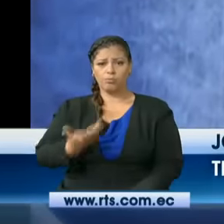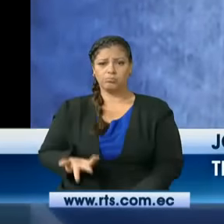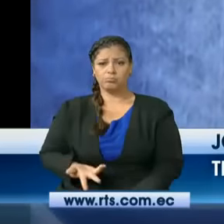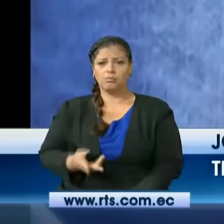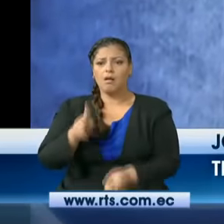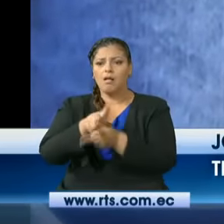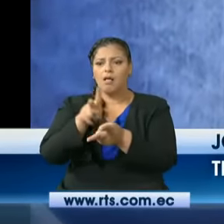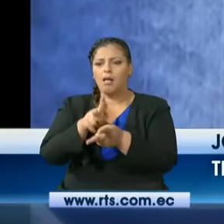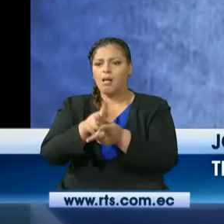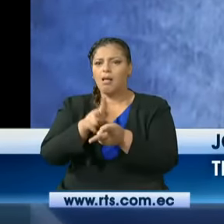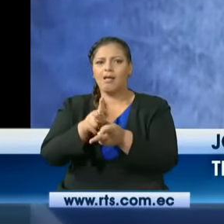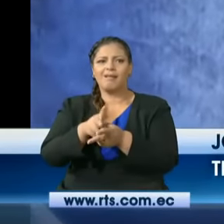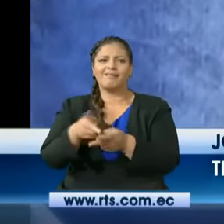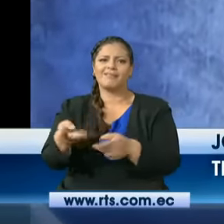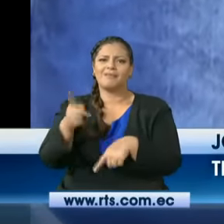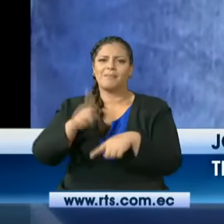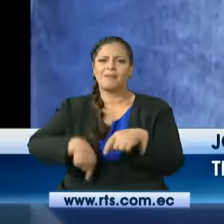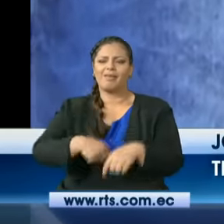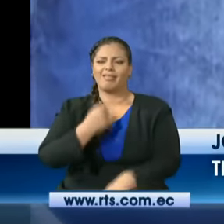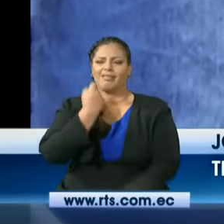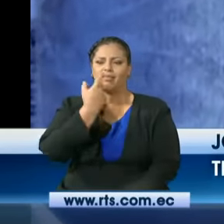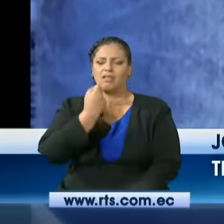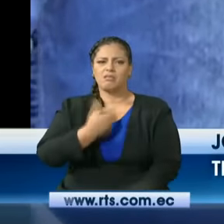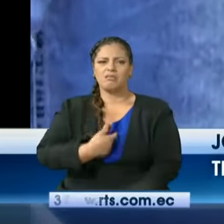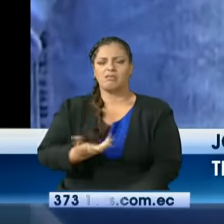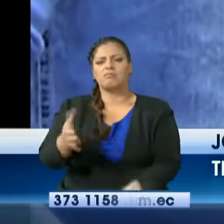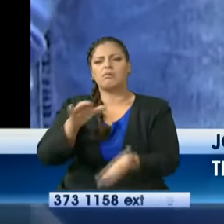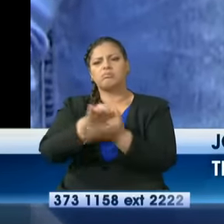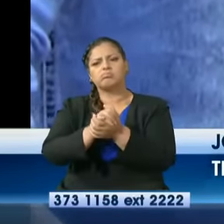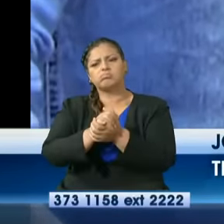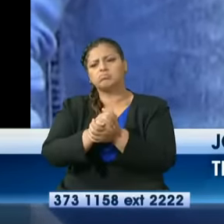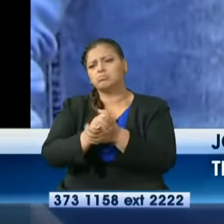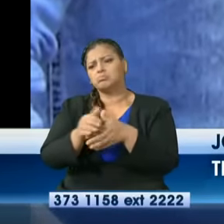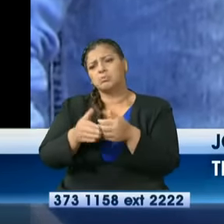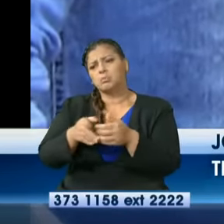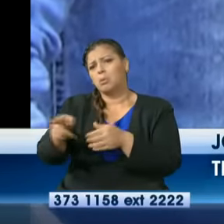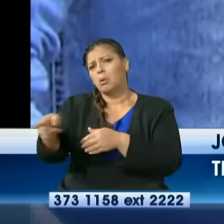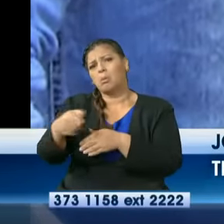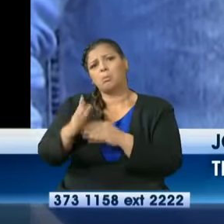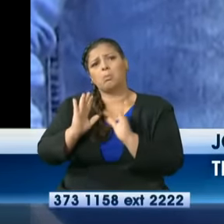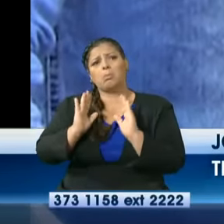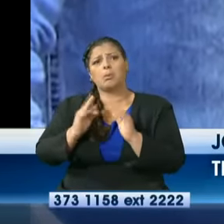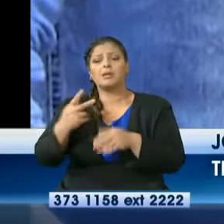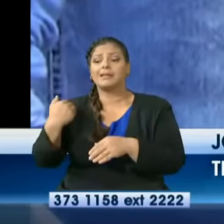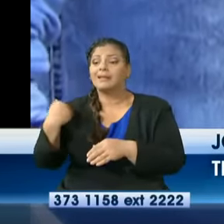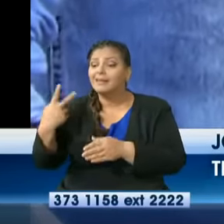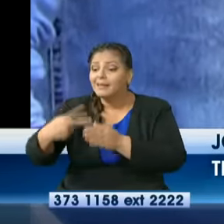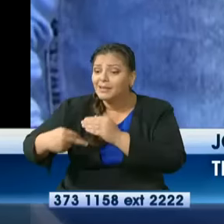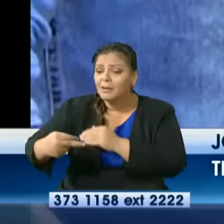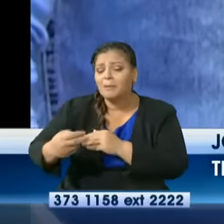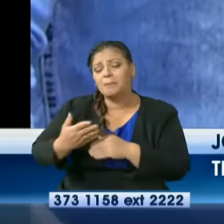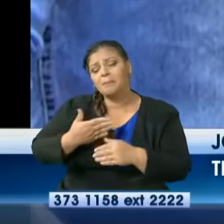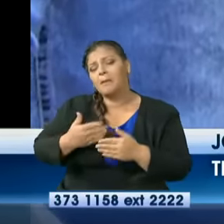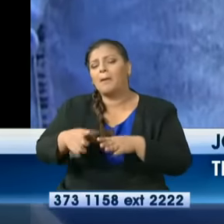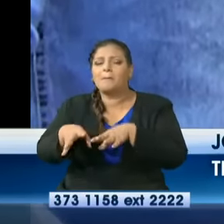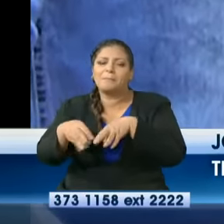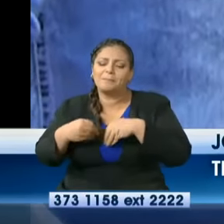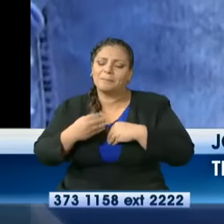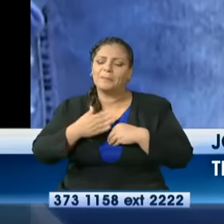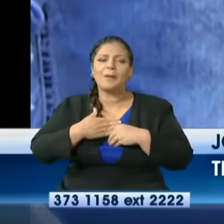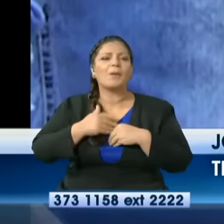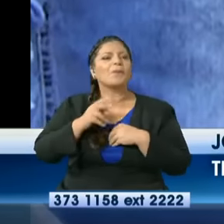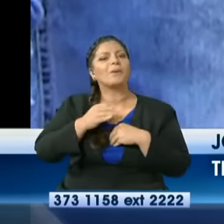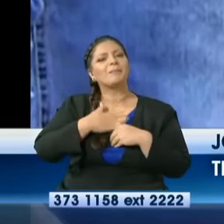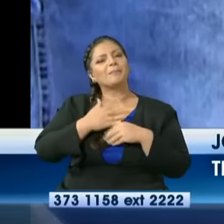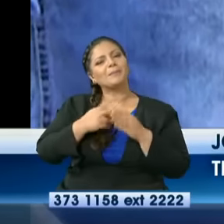tener cariño, muchas formas de demostrar a una persona que en verdad la quieres con sentimientos propios. Y así como esté, solo espero que